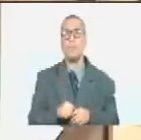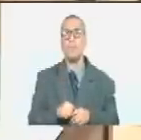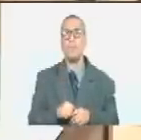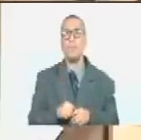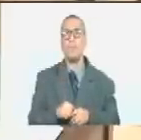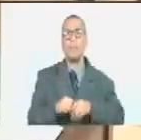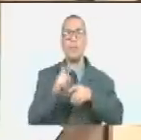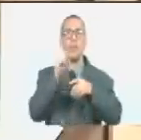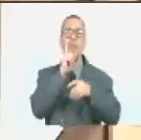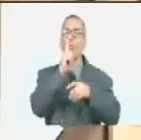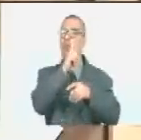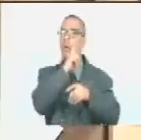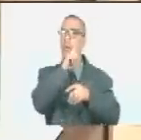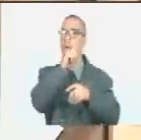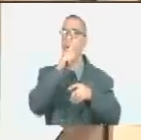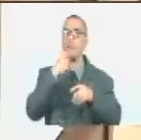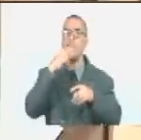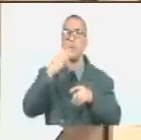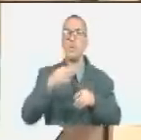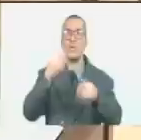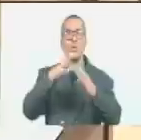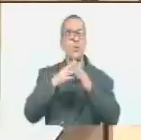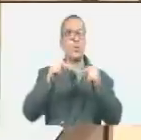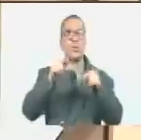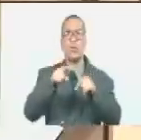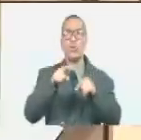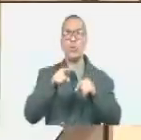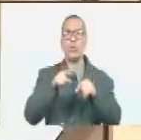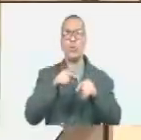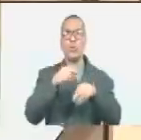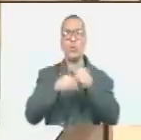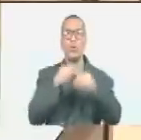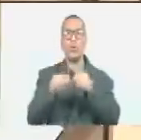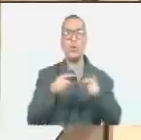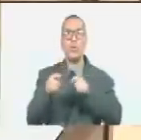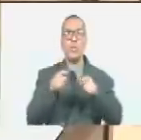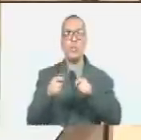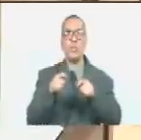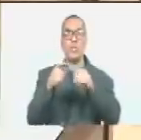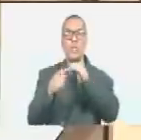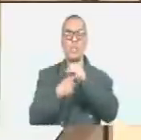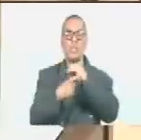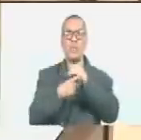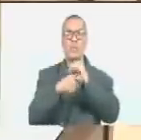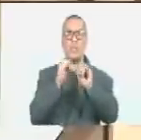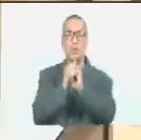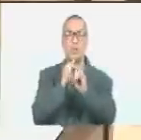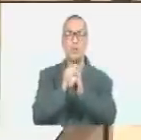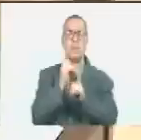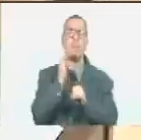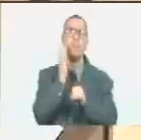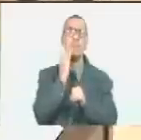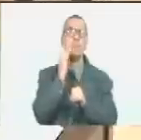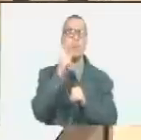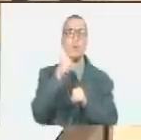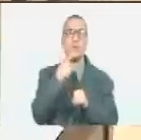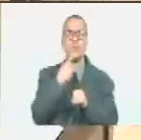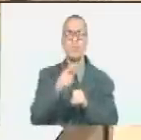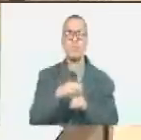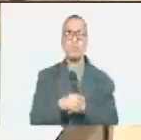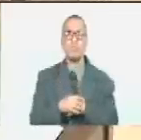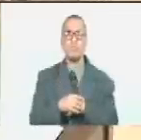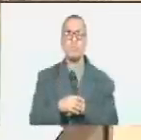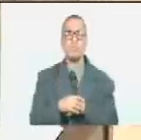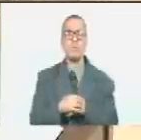el nombre correcto, que incluya todo, no es criptoactivos, sino activos digitales. Le sugiero